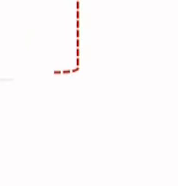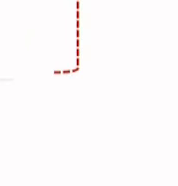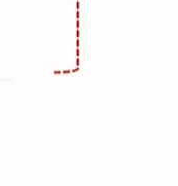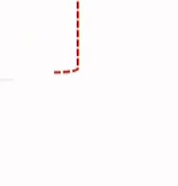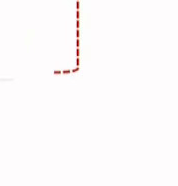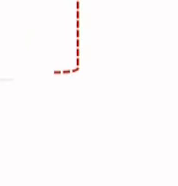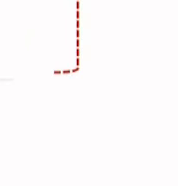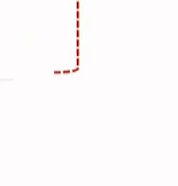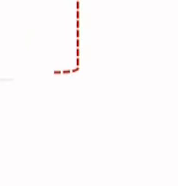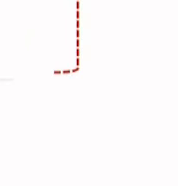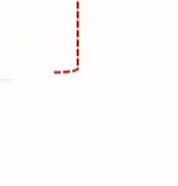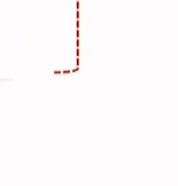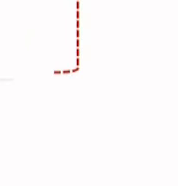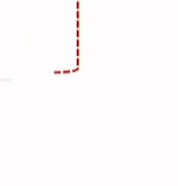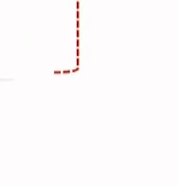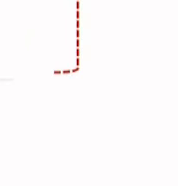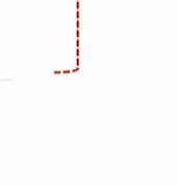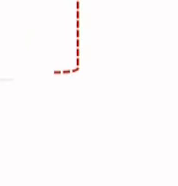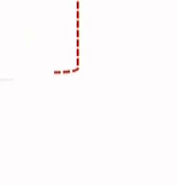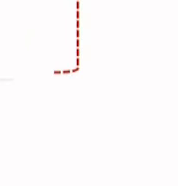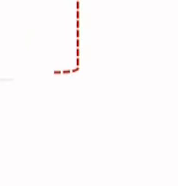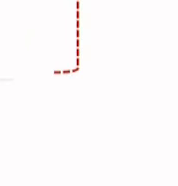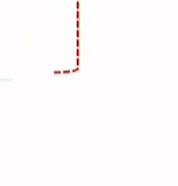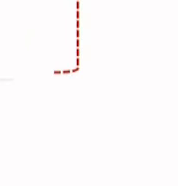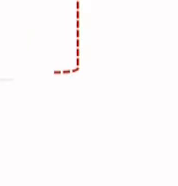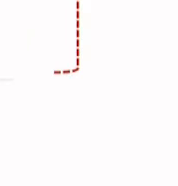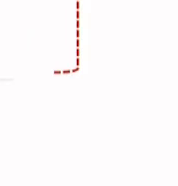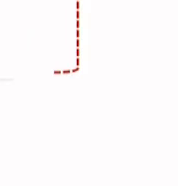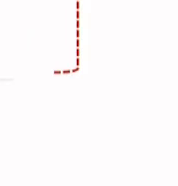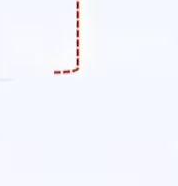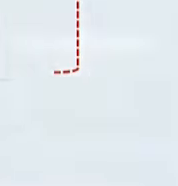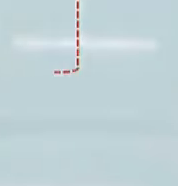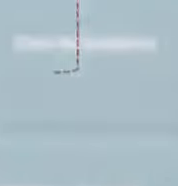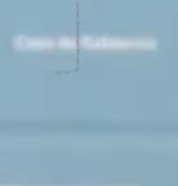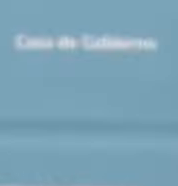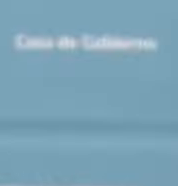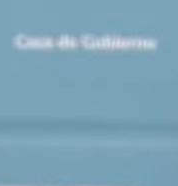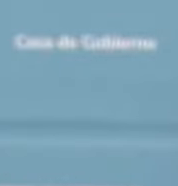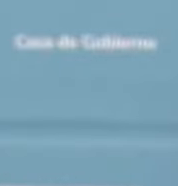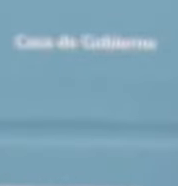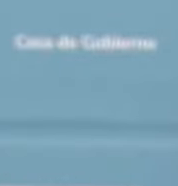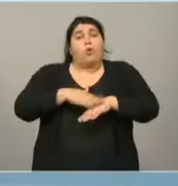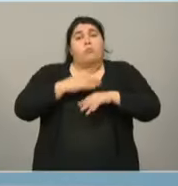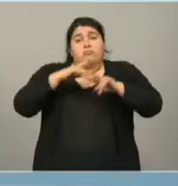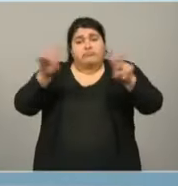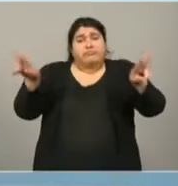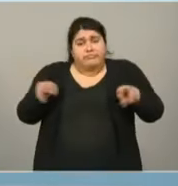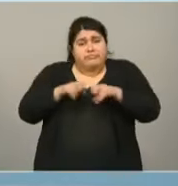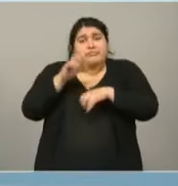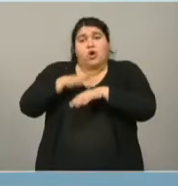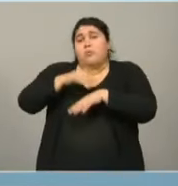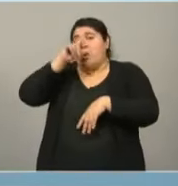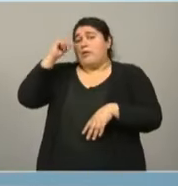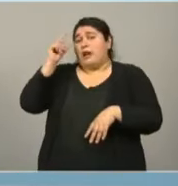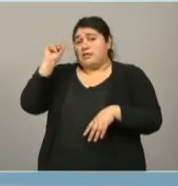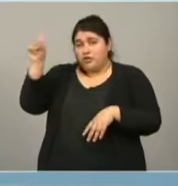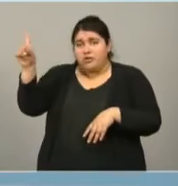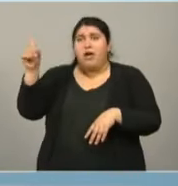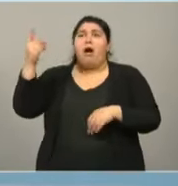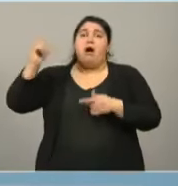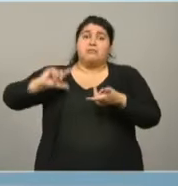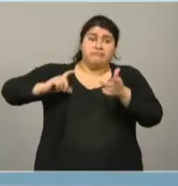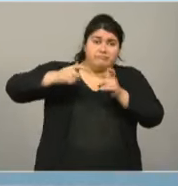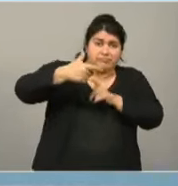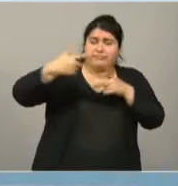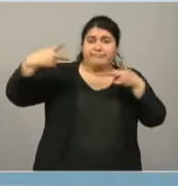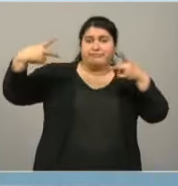cuando uno toma la recaudación la caída de la recaudación producto de la recesión generada por las políticas del gobierno nacional más las transferencias